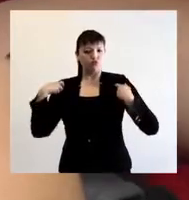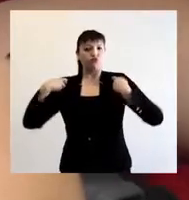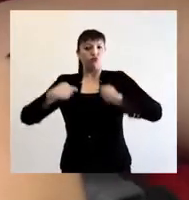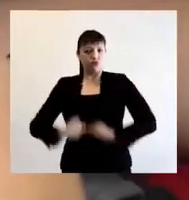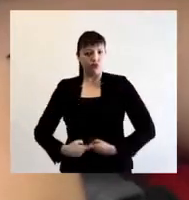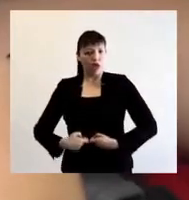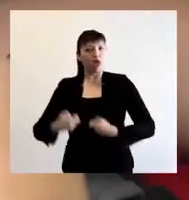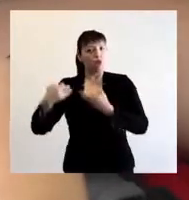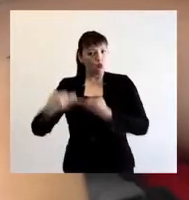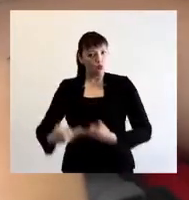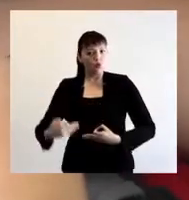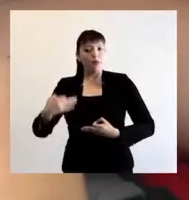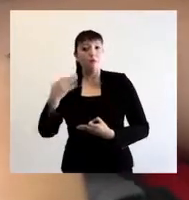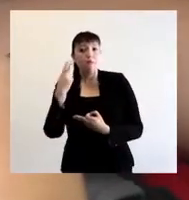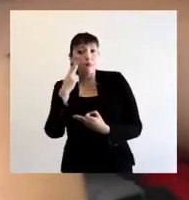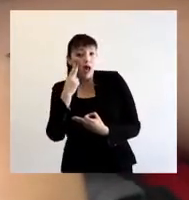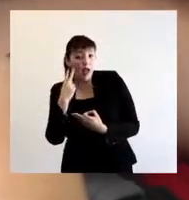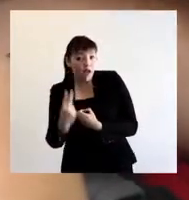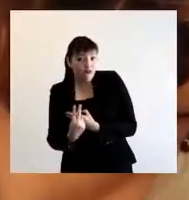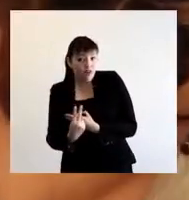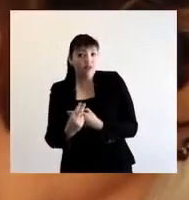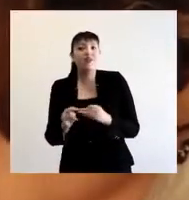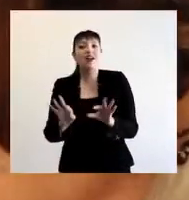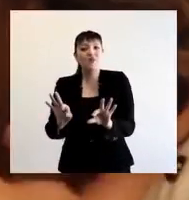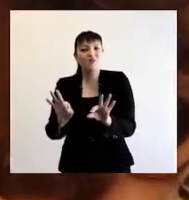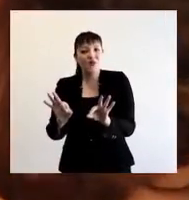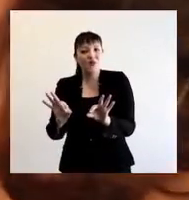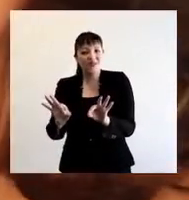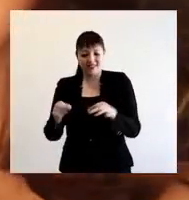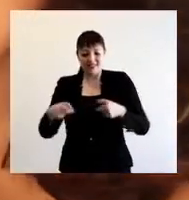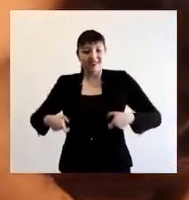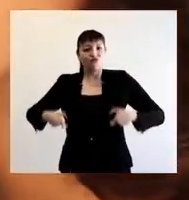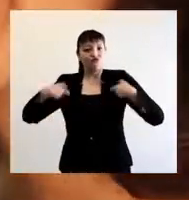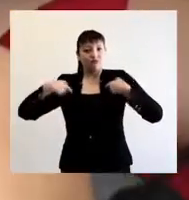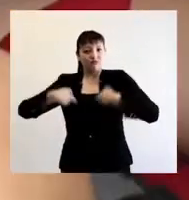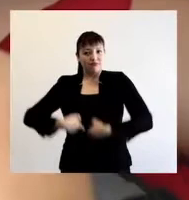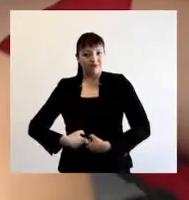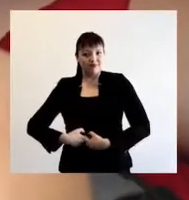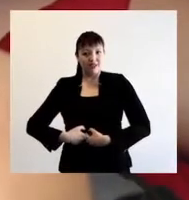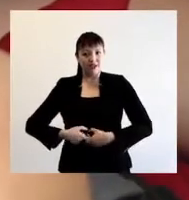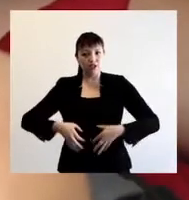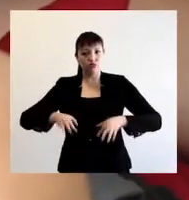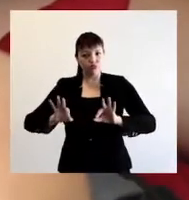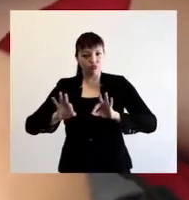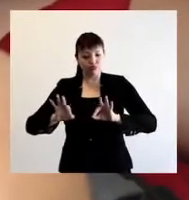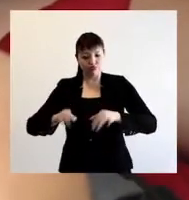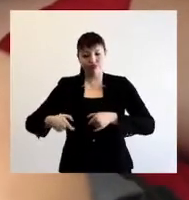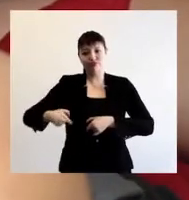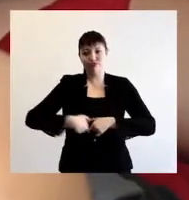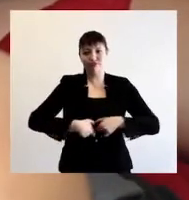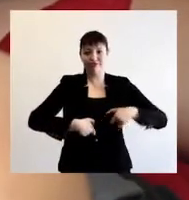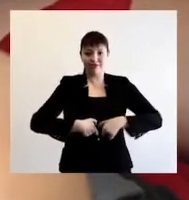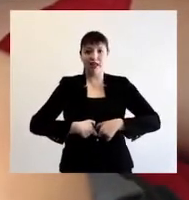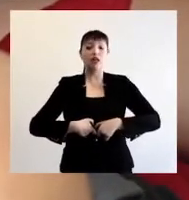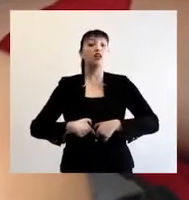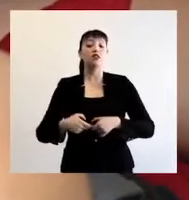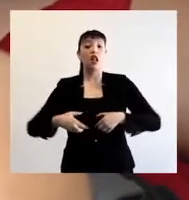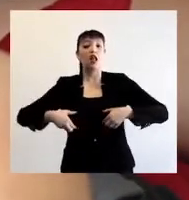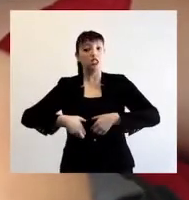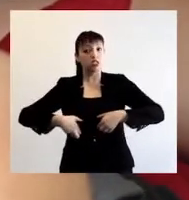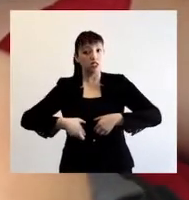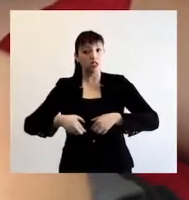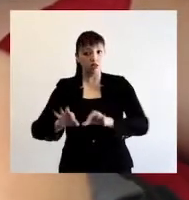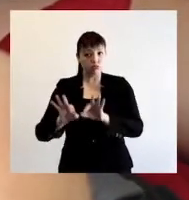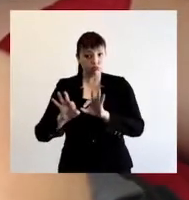mi silla con el arnés. Para comprobarlo, haz la prueba del pellizco. Toma el arnés entre tu índice y pulgar. Si no logras tomar la